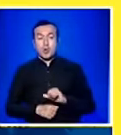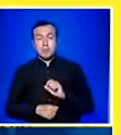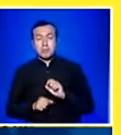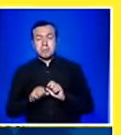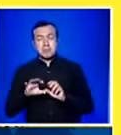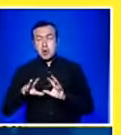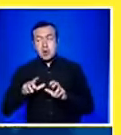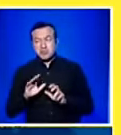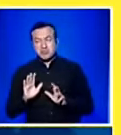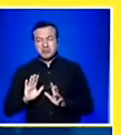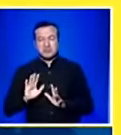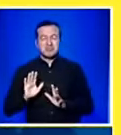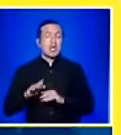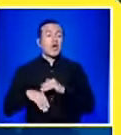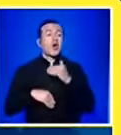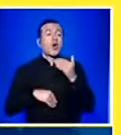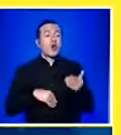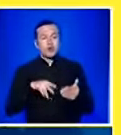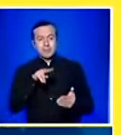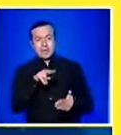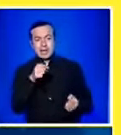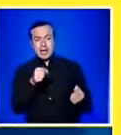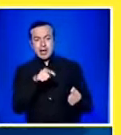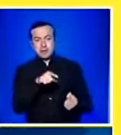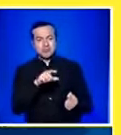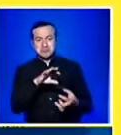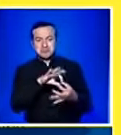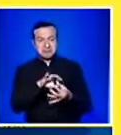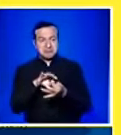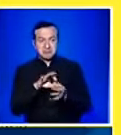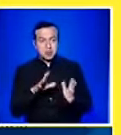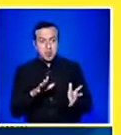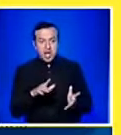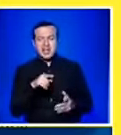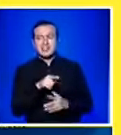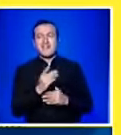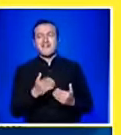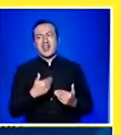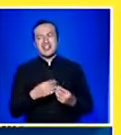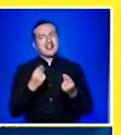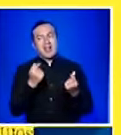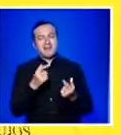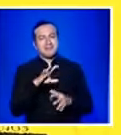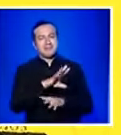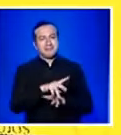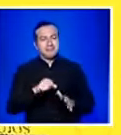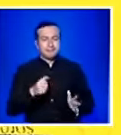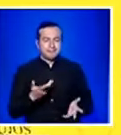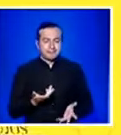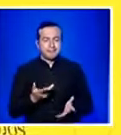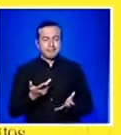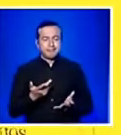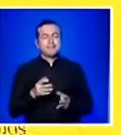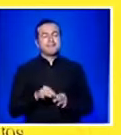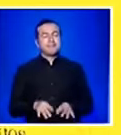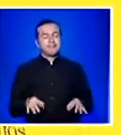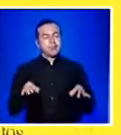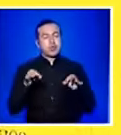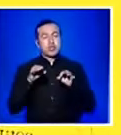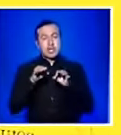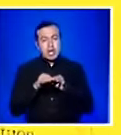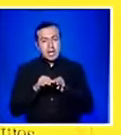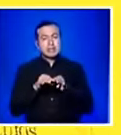que tratan, ¿no? Y buscan otro auto para uno que no tenga tantas seguridades. Eso es más que nada el tiempo